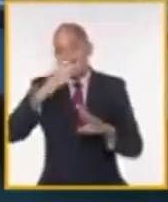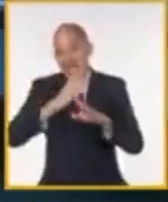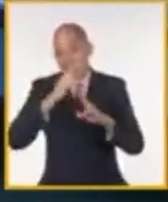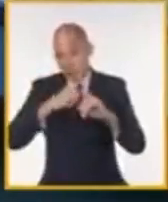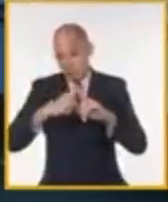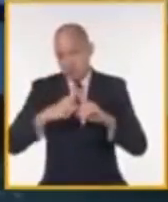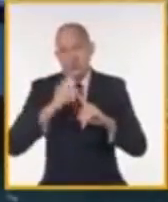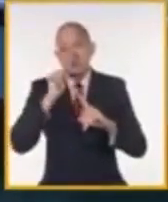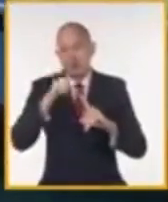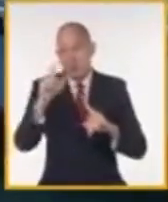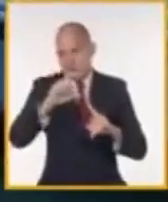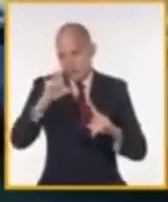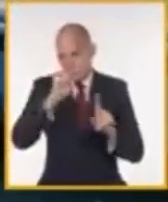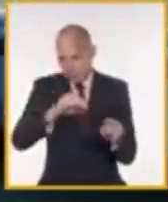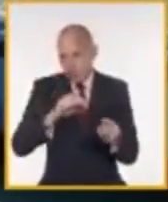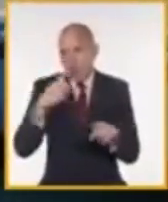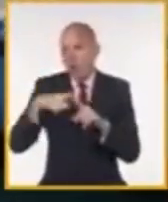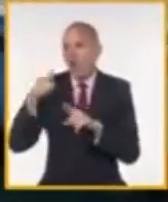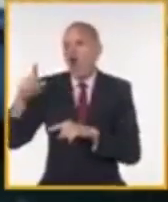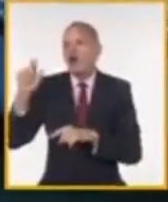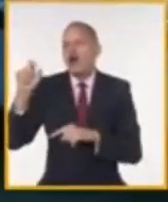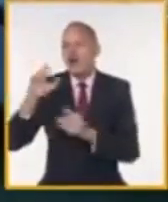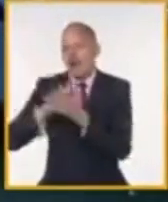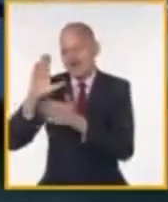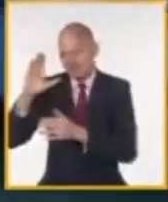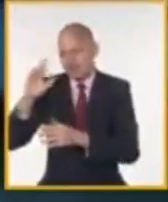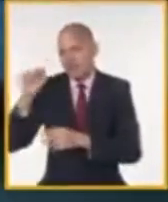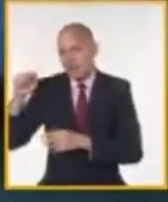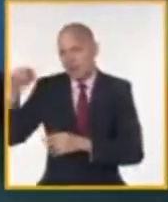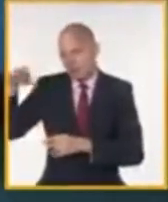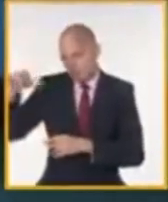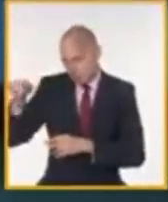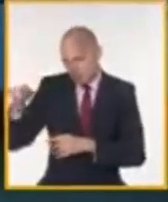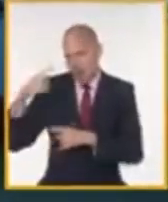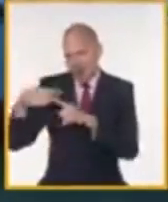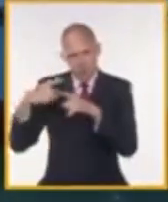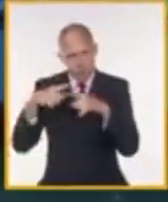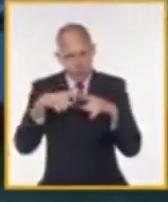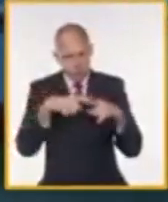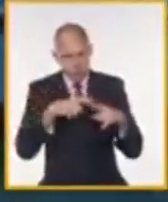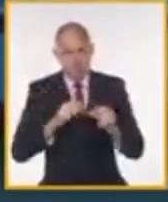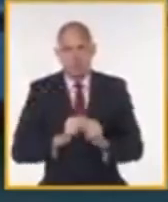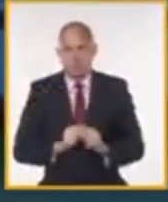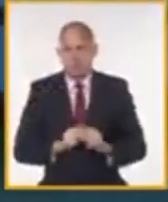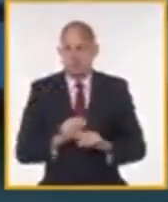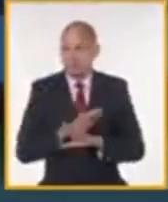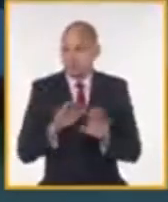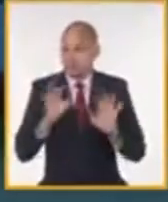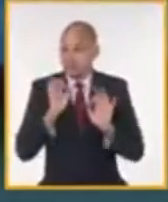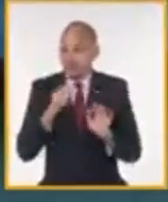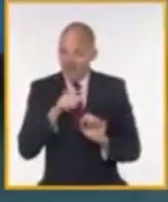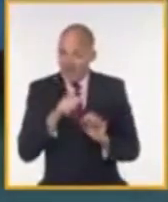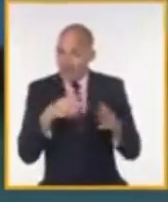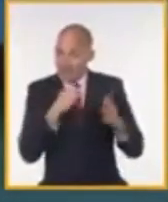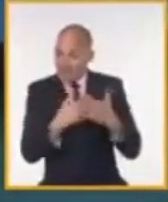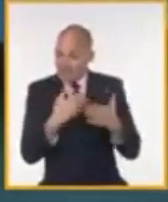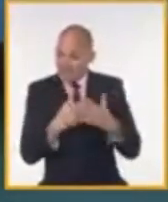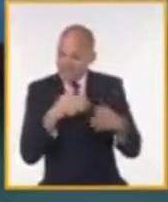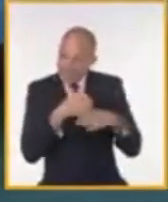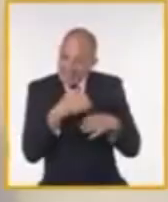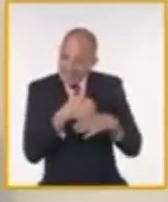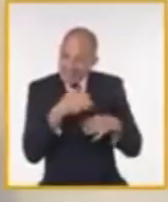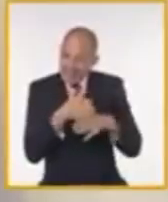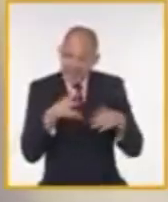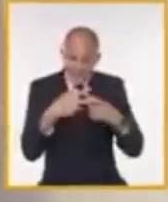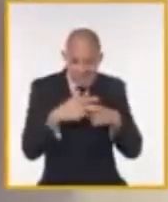base, perteneciente a la empresa de proyectos, construcciones y servicios navales, agiliza las acciones en medio de las afectaciones eléctricas